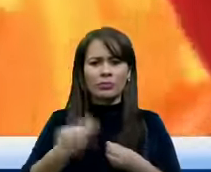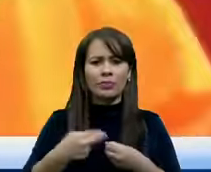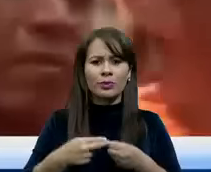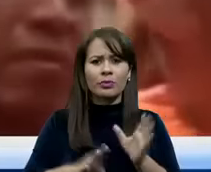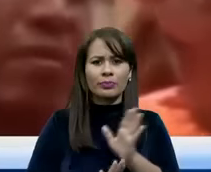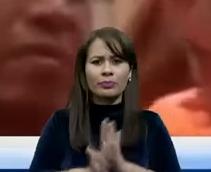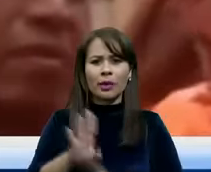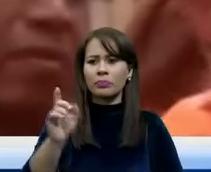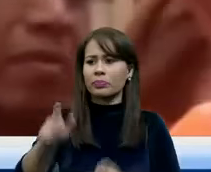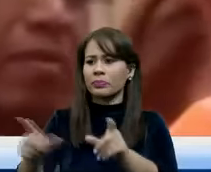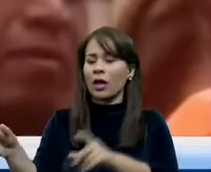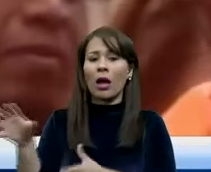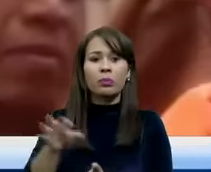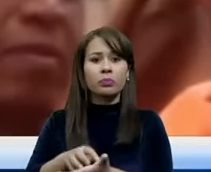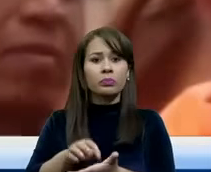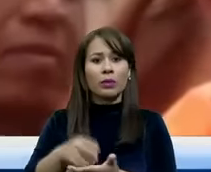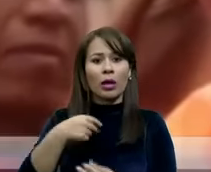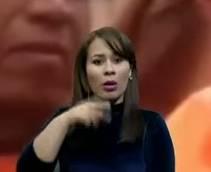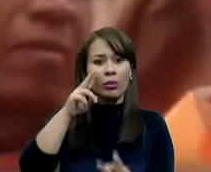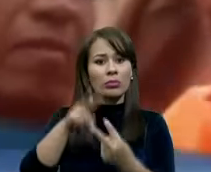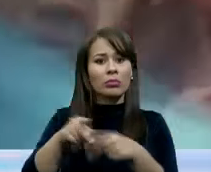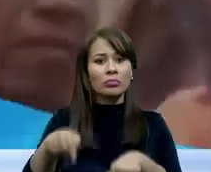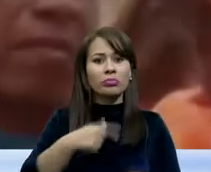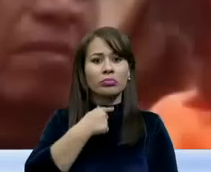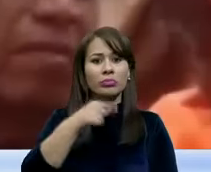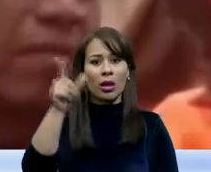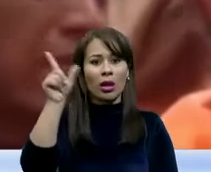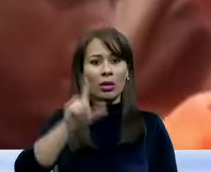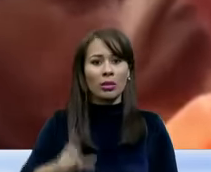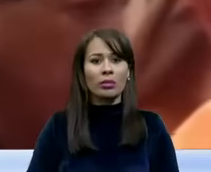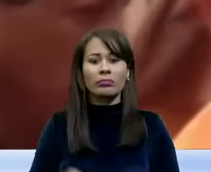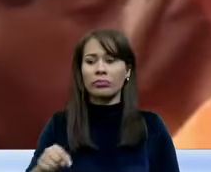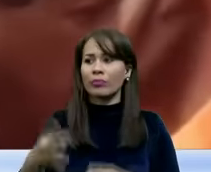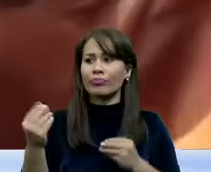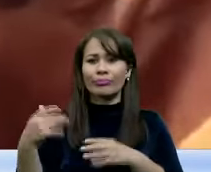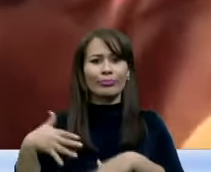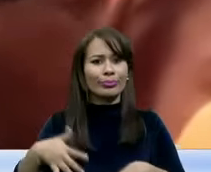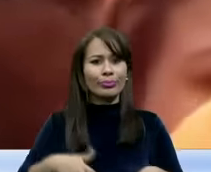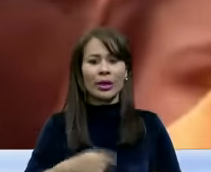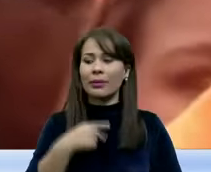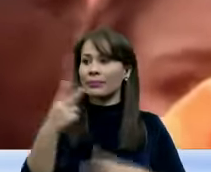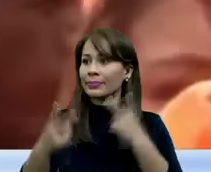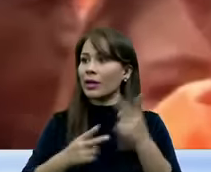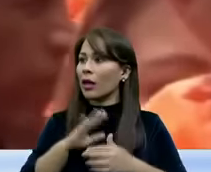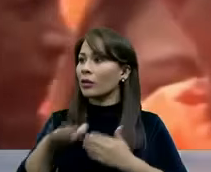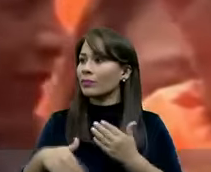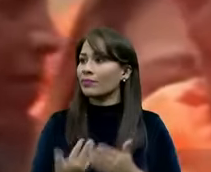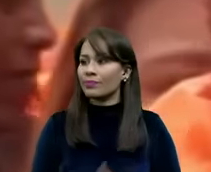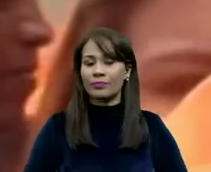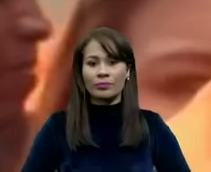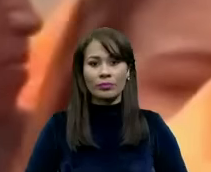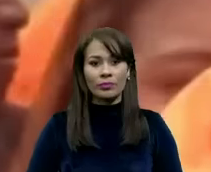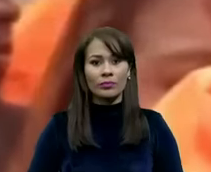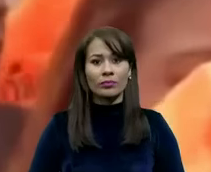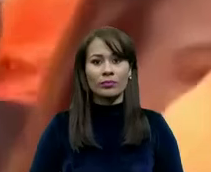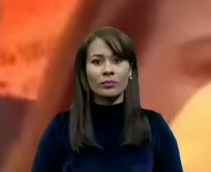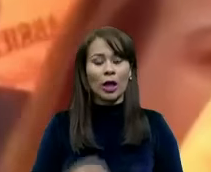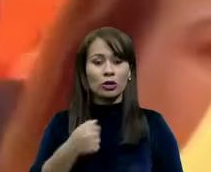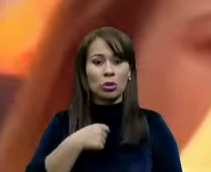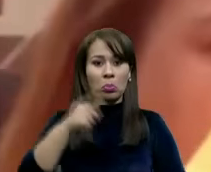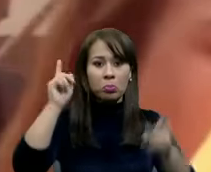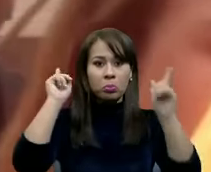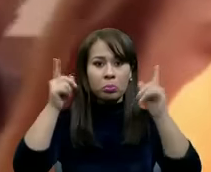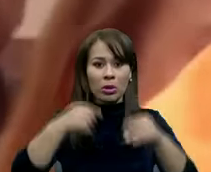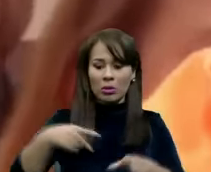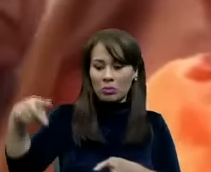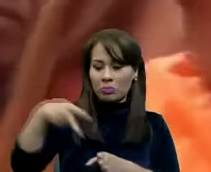ascenso. Esta provincia la conozco muy bien, la he transitado, creo que por todos los medios, por mula, por carro,